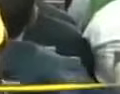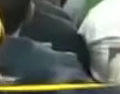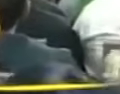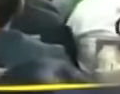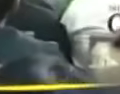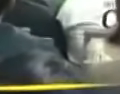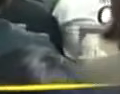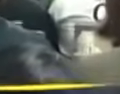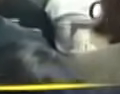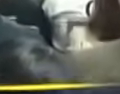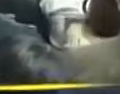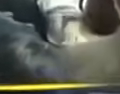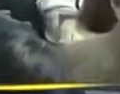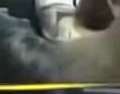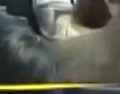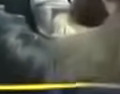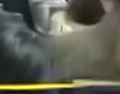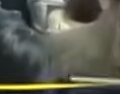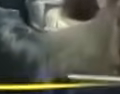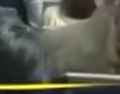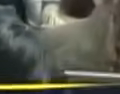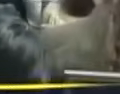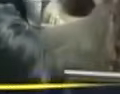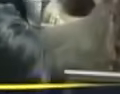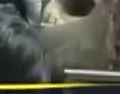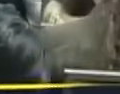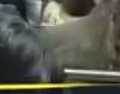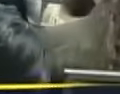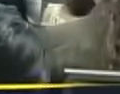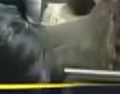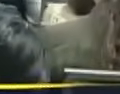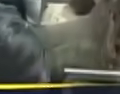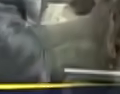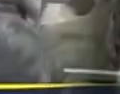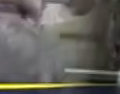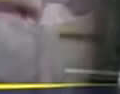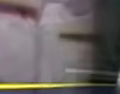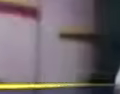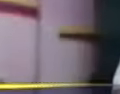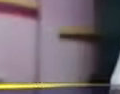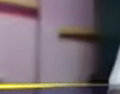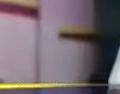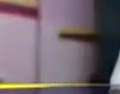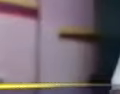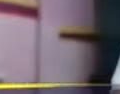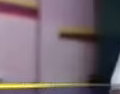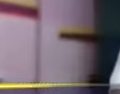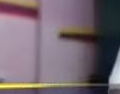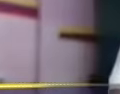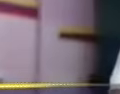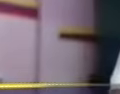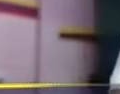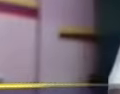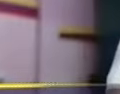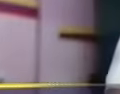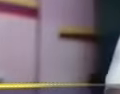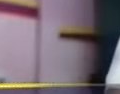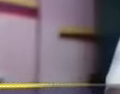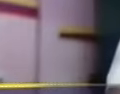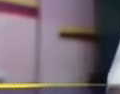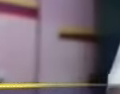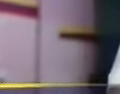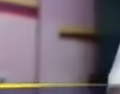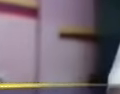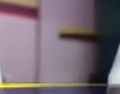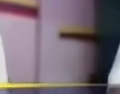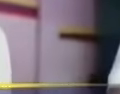En el primer vértice, primer programa. Así es, presidente. Y bueno, otro de los proyectos es lo que llamamos la nueva escuela.